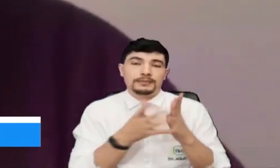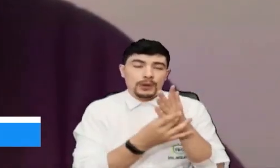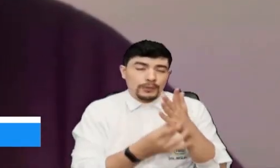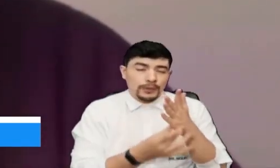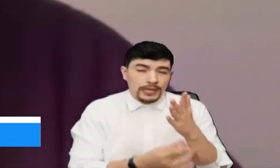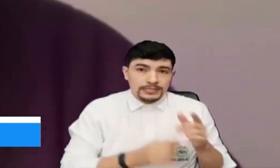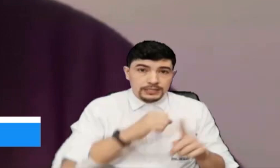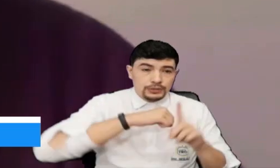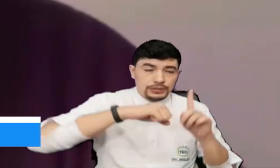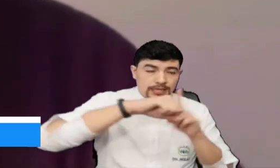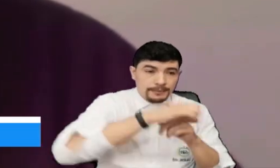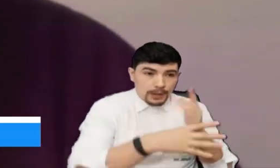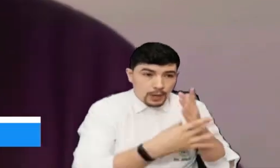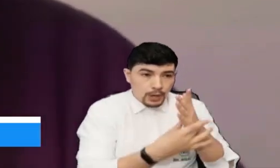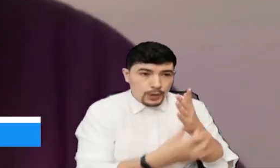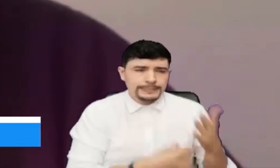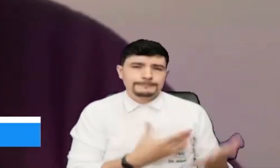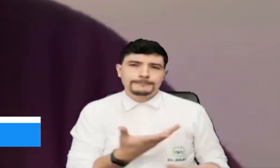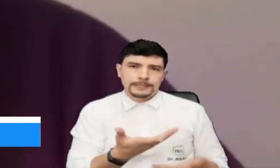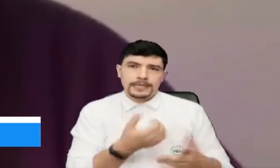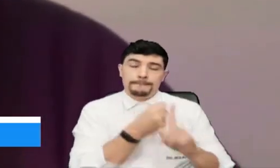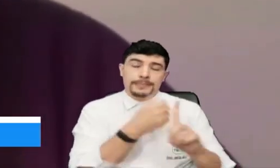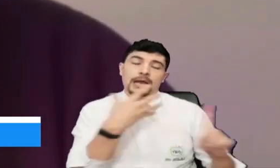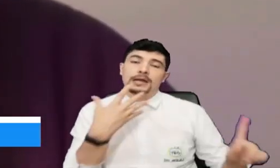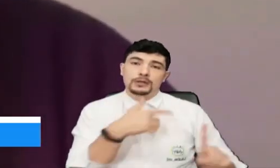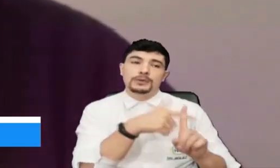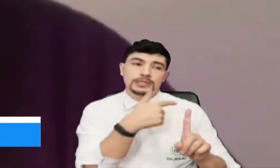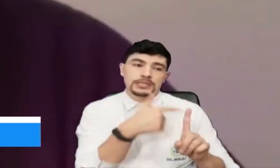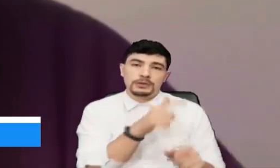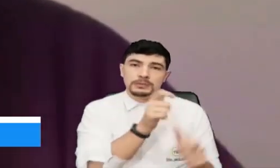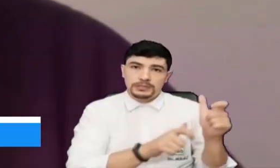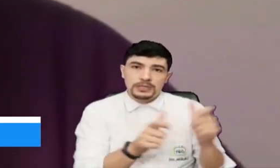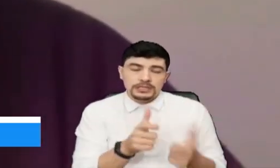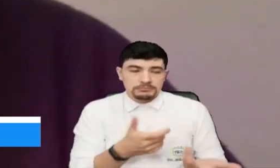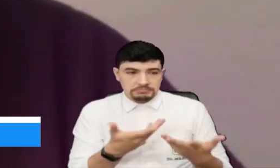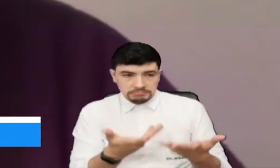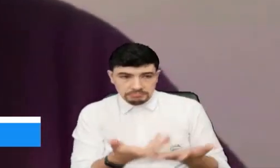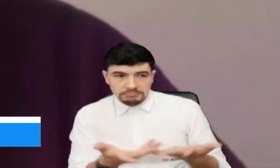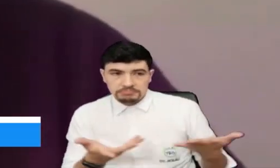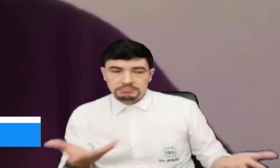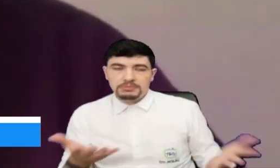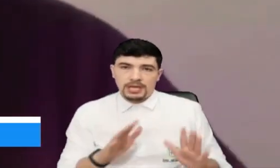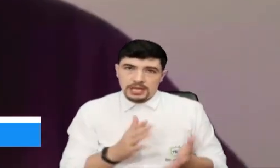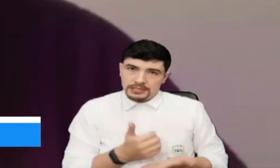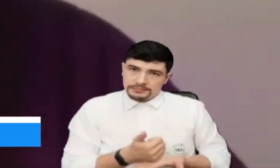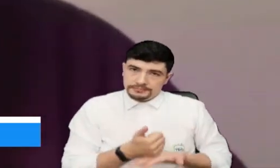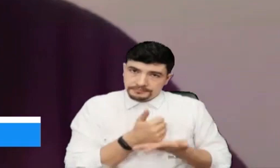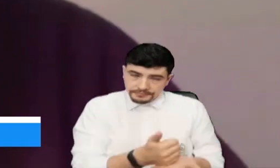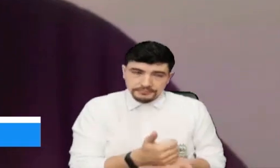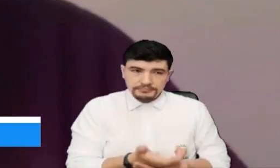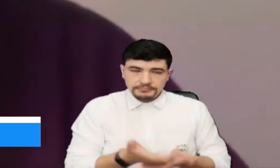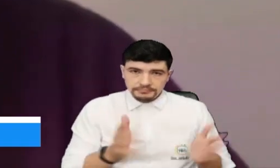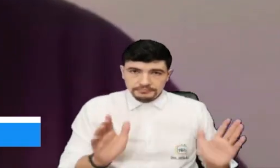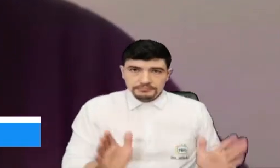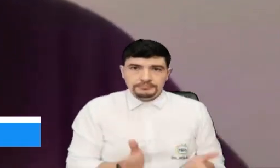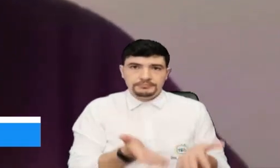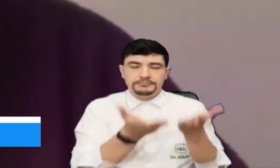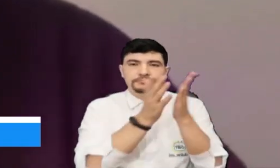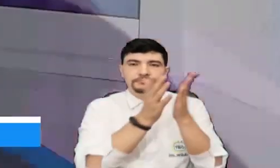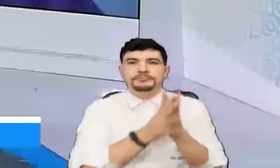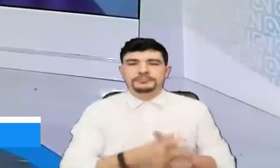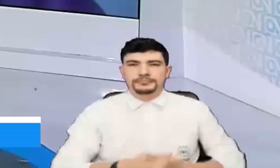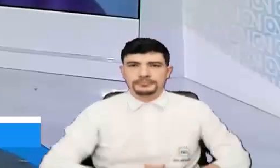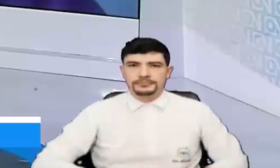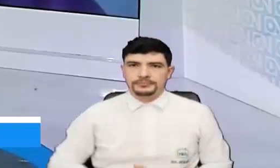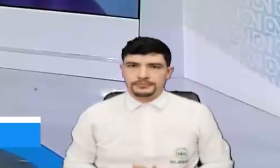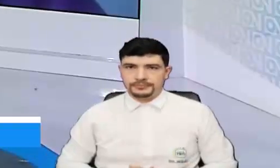el DNP, hay varios investigadores independientes también analizando el impacto del ingreso solidario en la pobreza. Sí, además